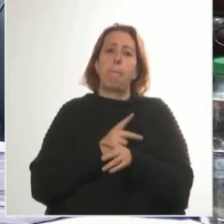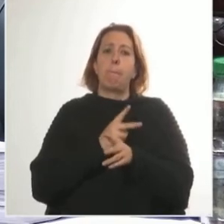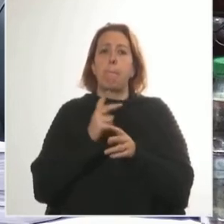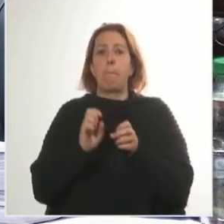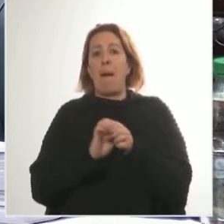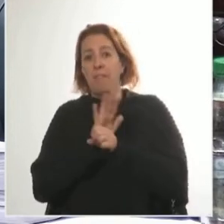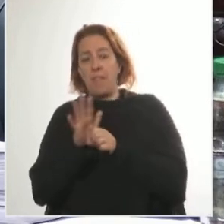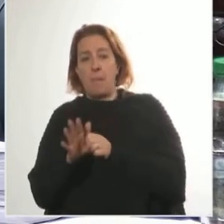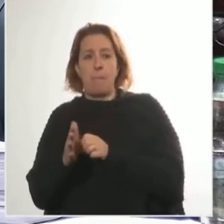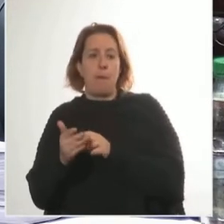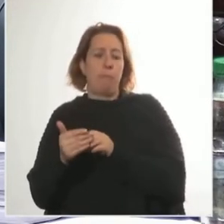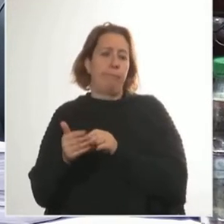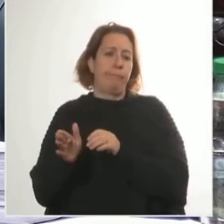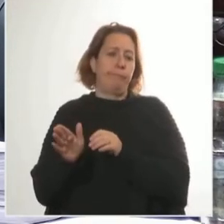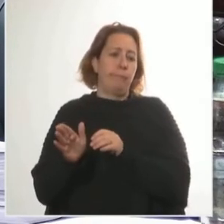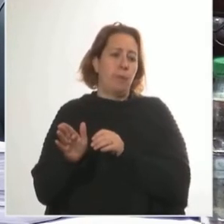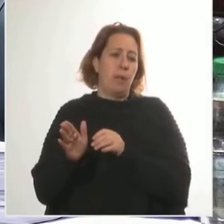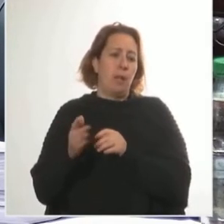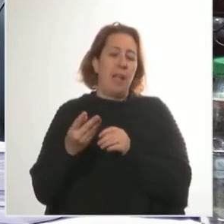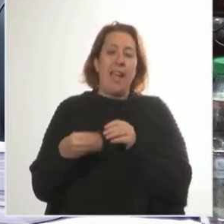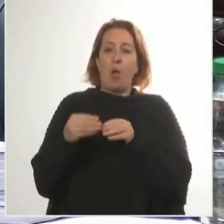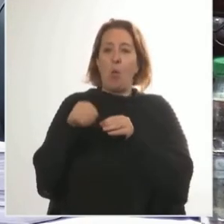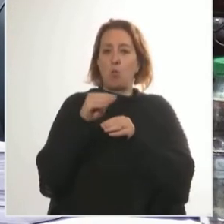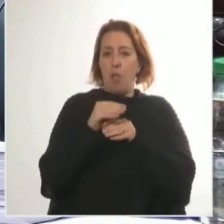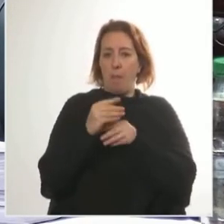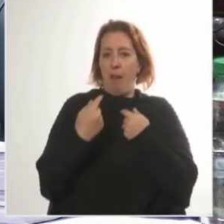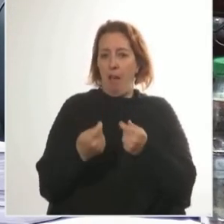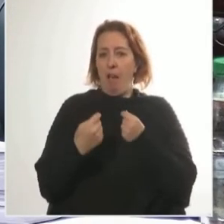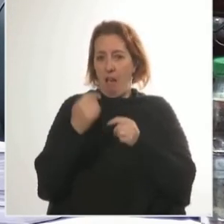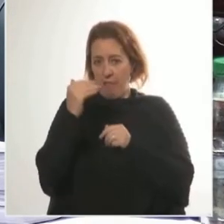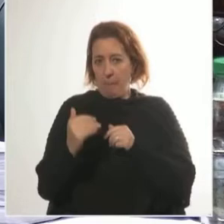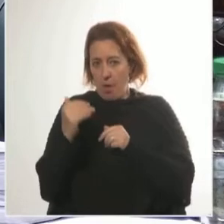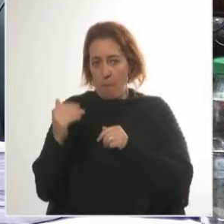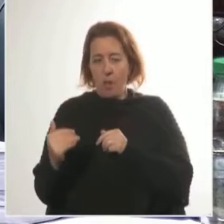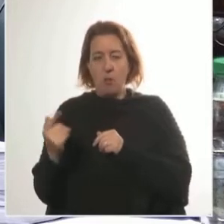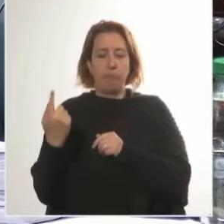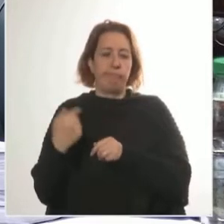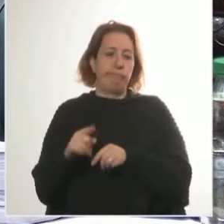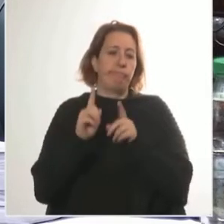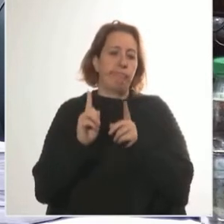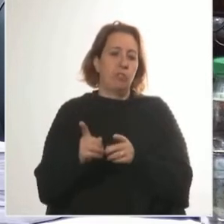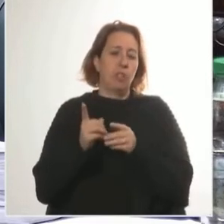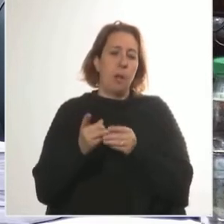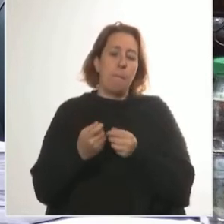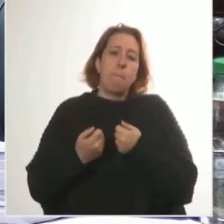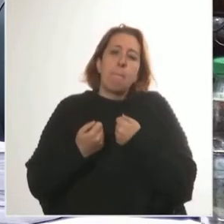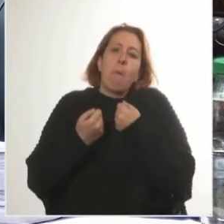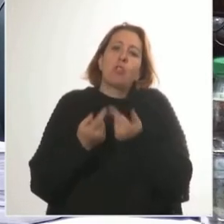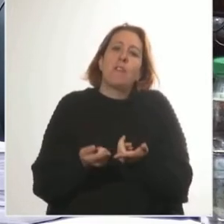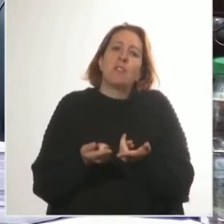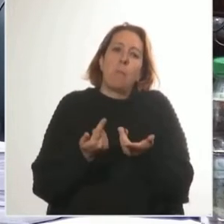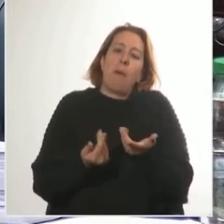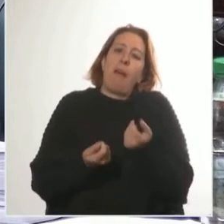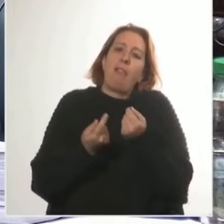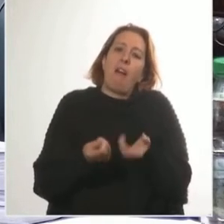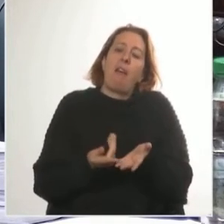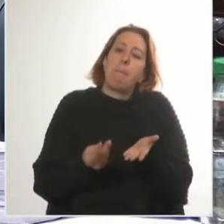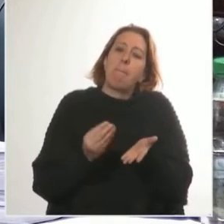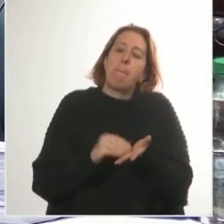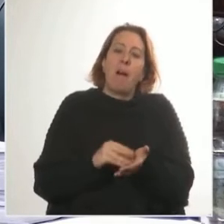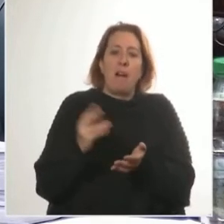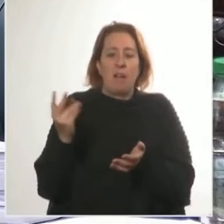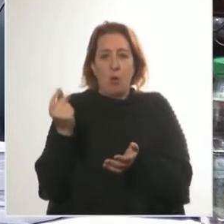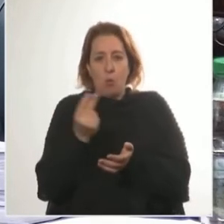una razón o una excusa para gastar menos, debió ser una motivación para volcar más recursos